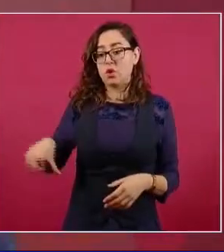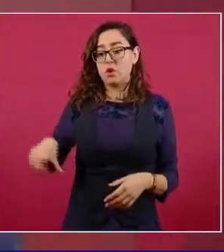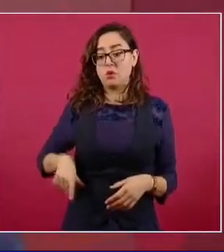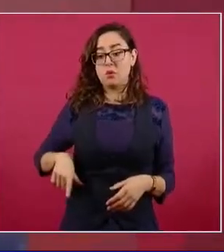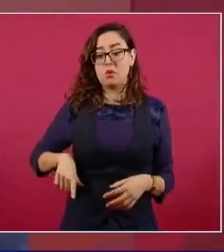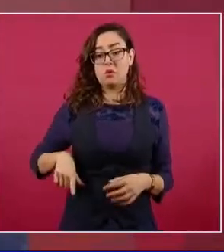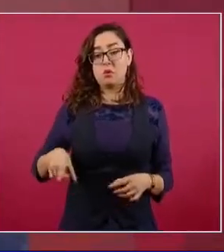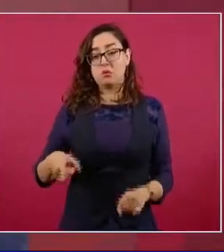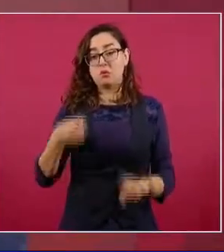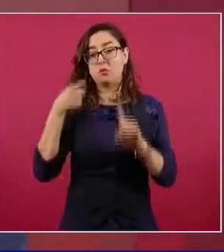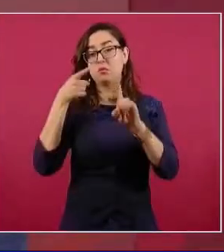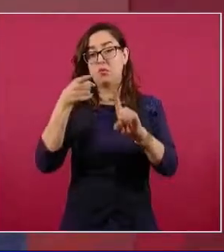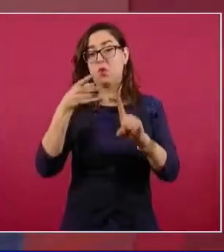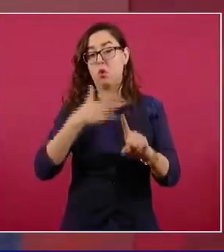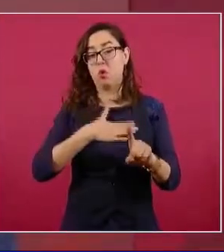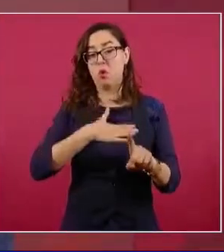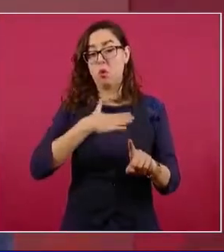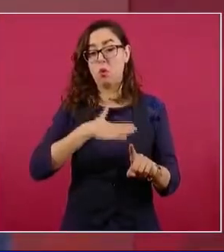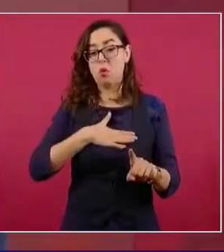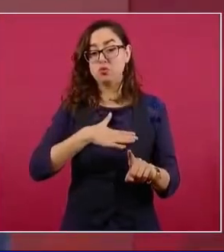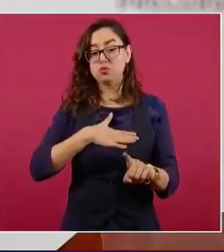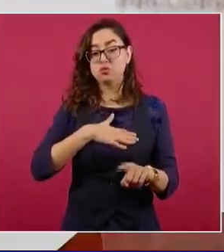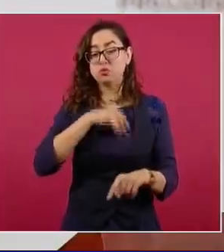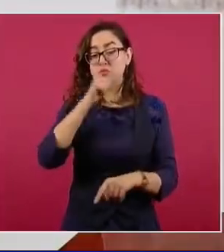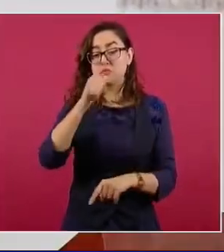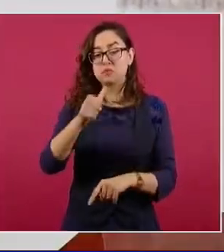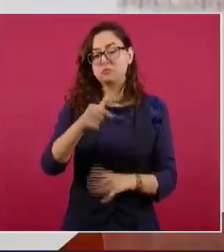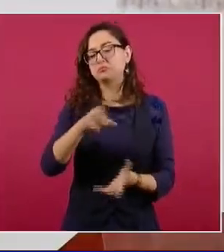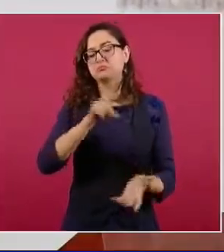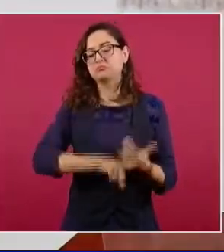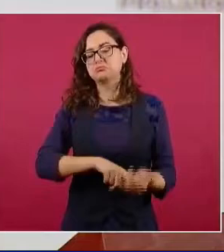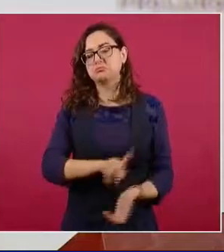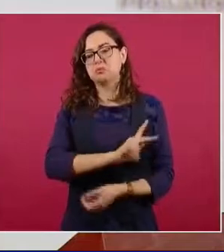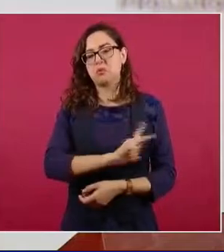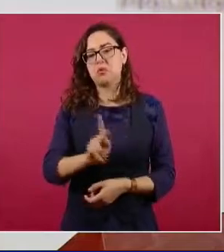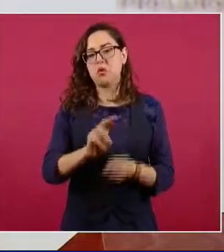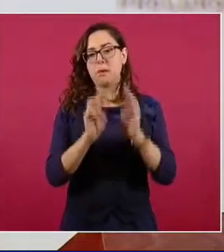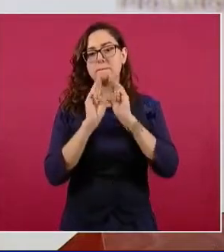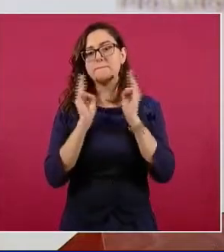más que una banda de malhechores.